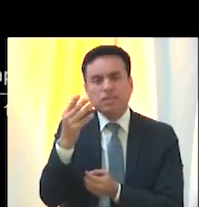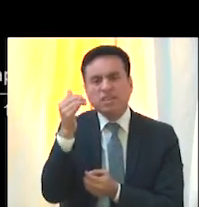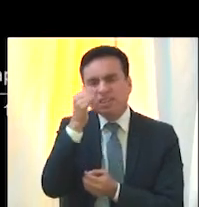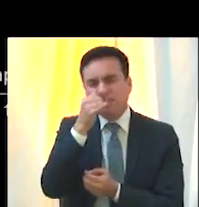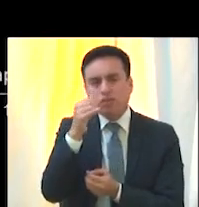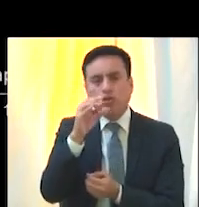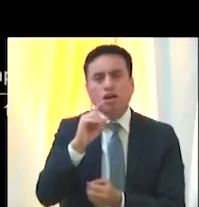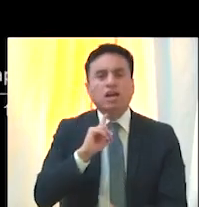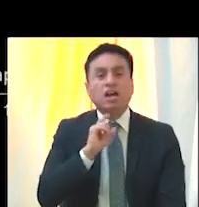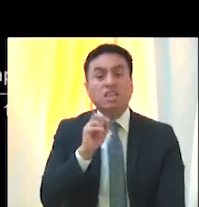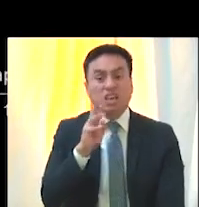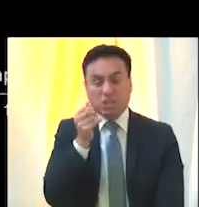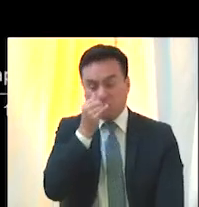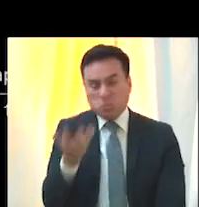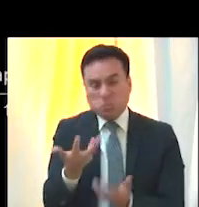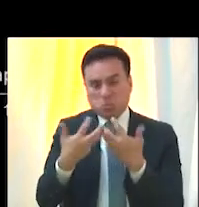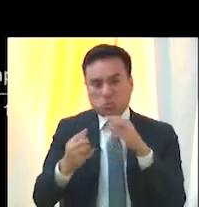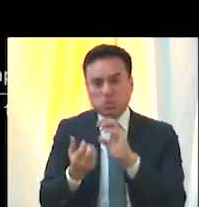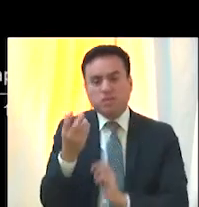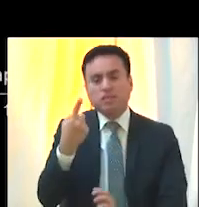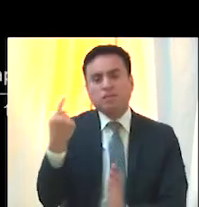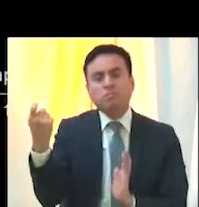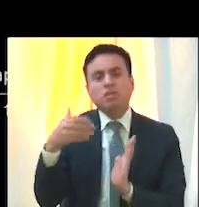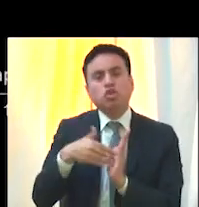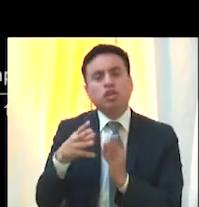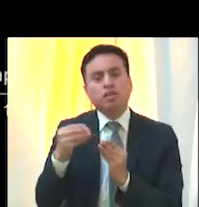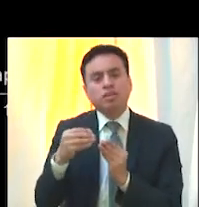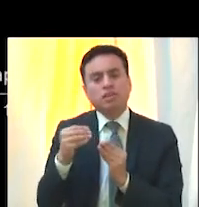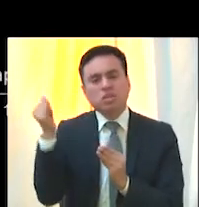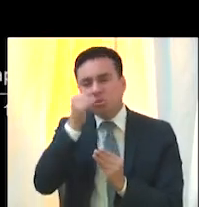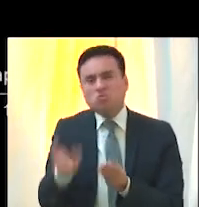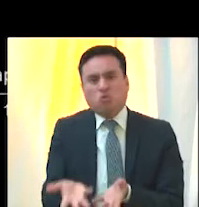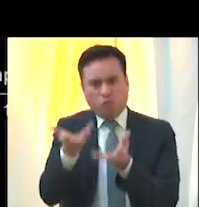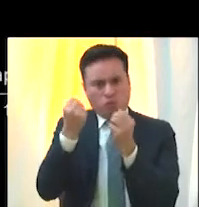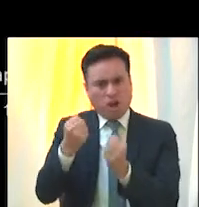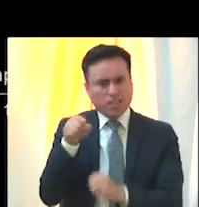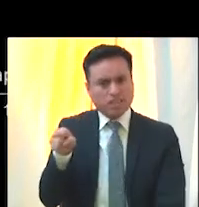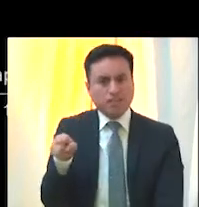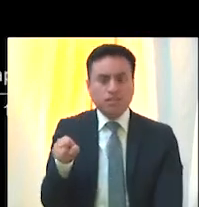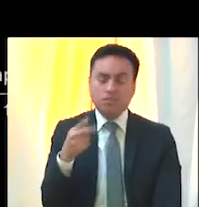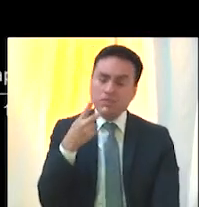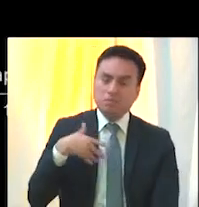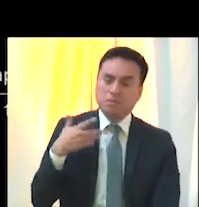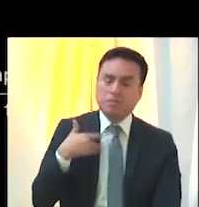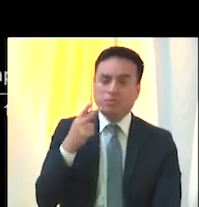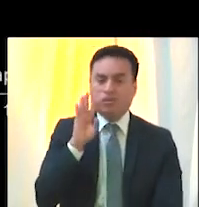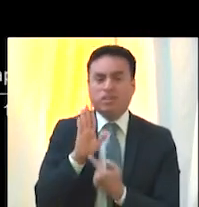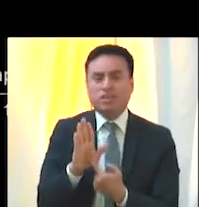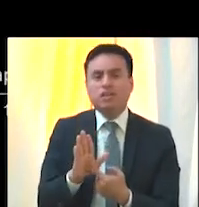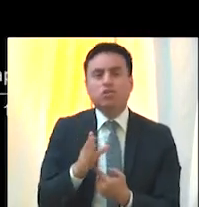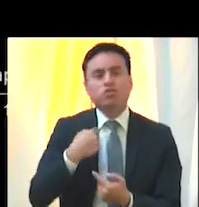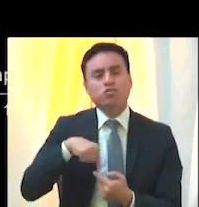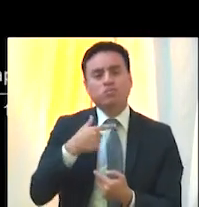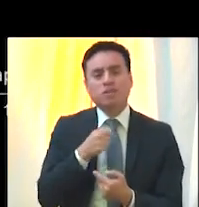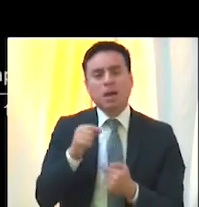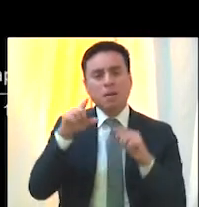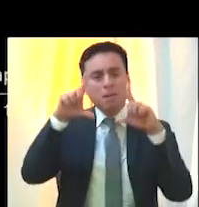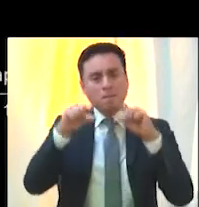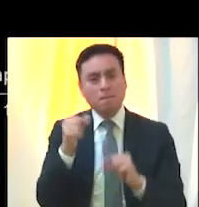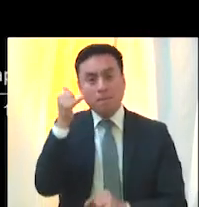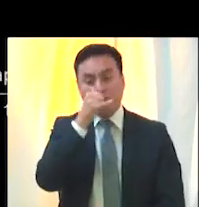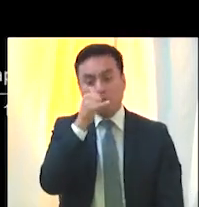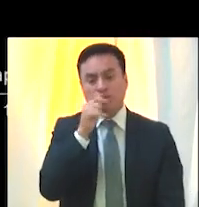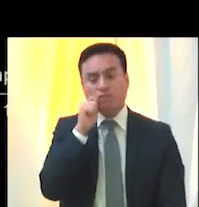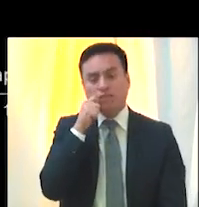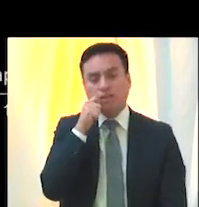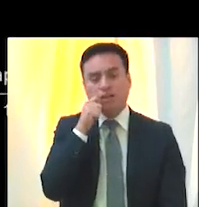como Qatar, que claro, tienen $100,000 de per cápita y emiten mucho. Lamentablemente, lo que muestra este gráfico es que si uno quisiera emitir menos, tendría